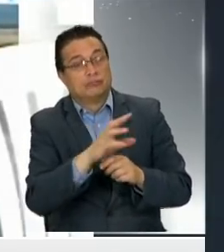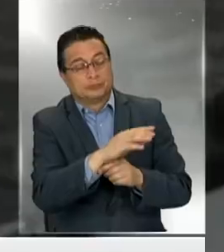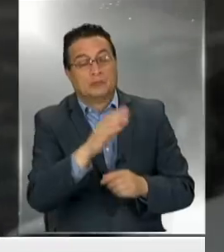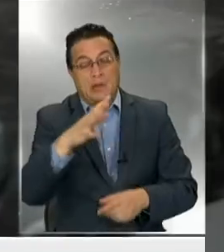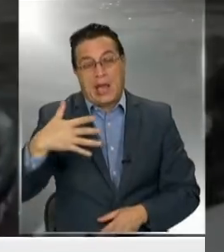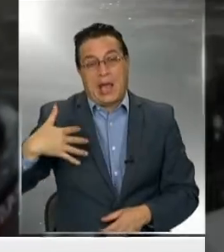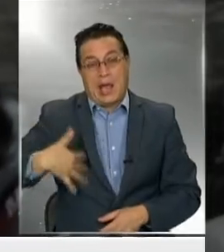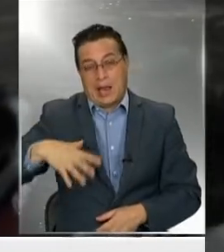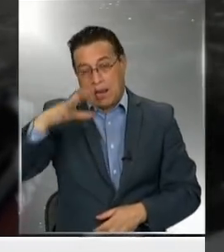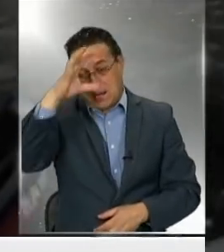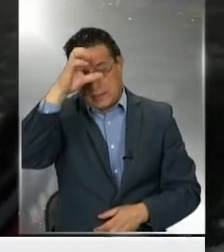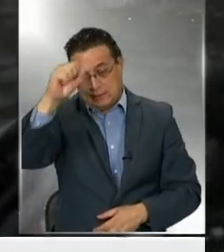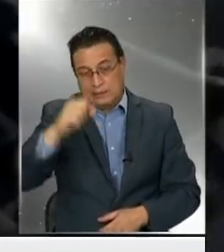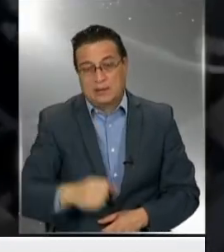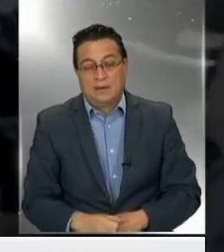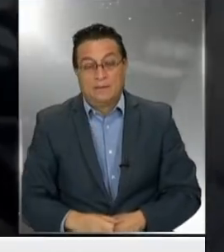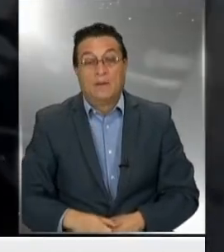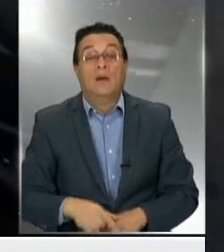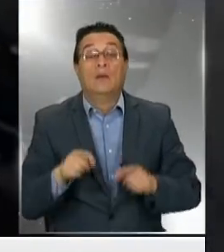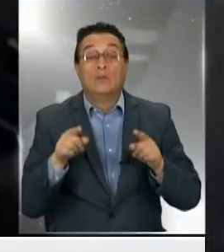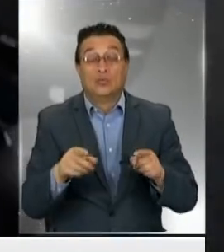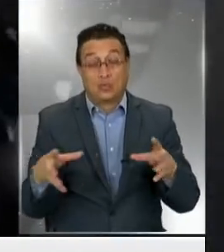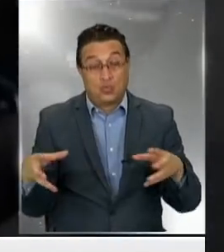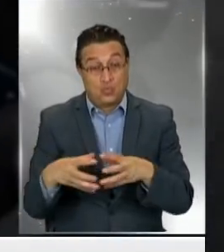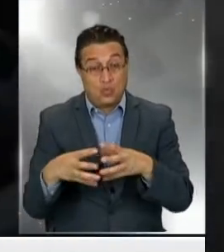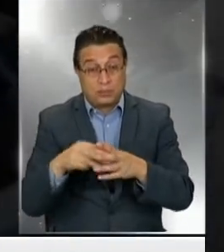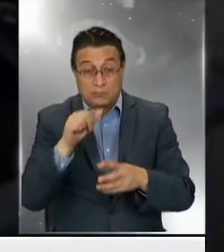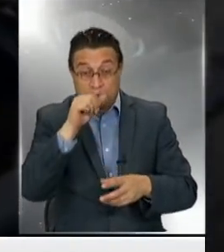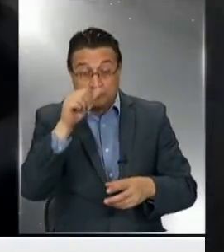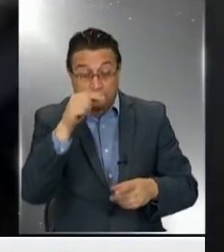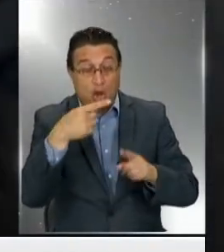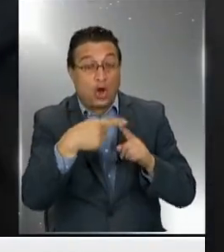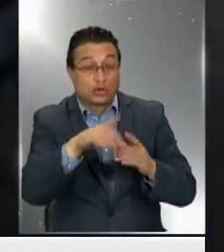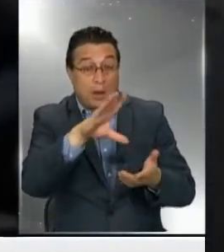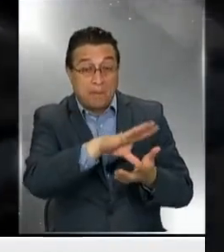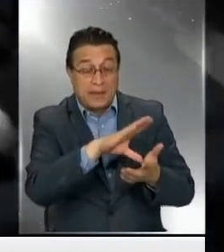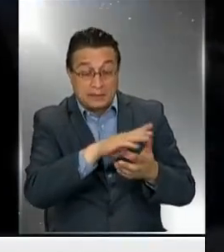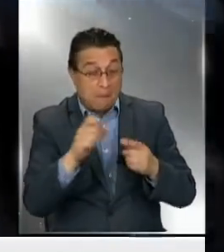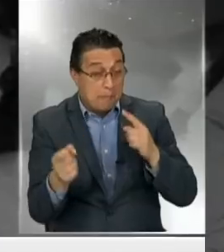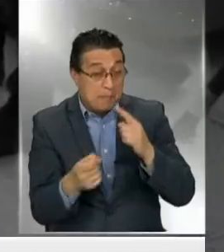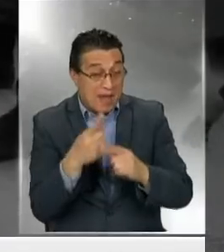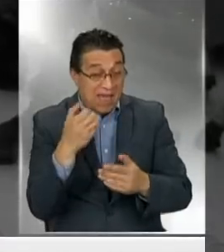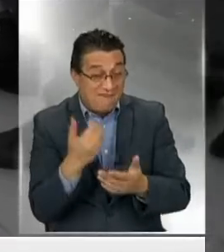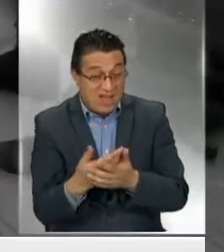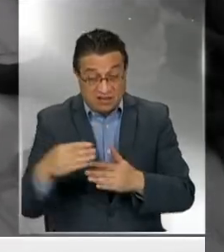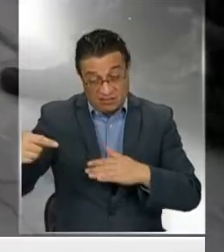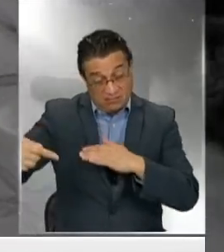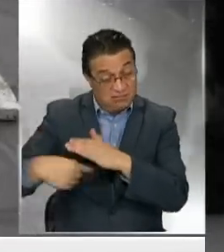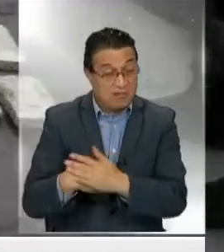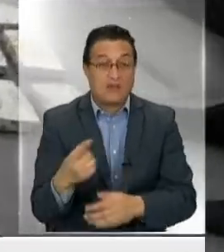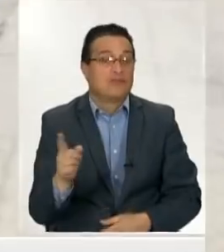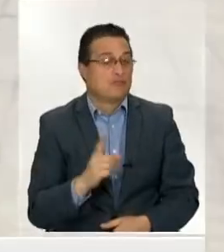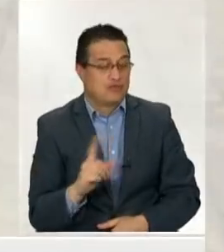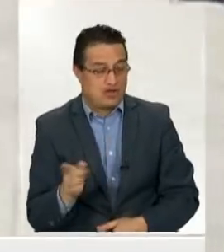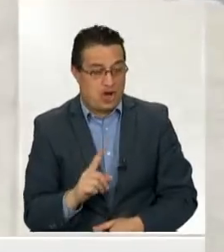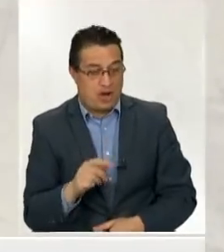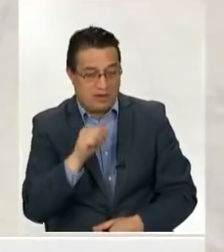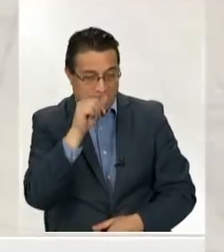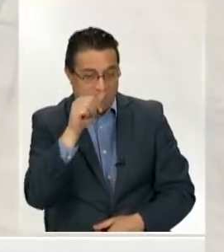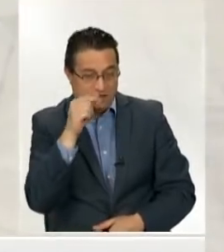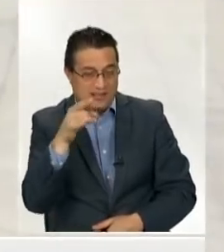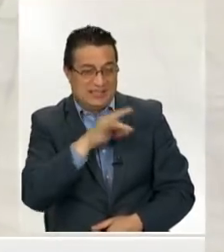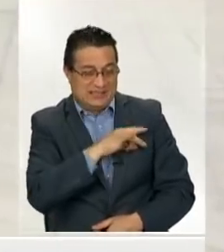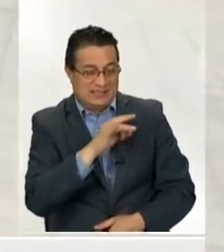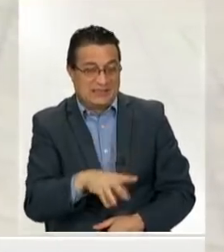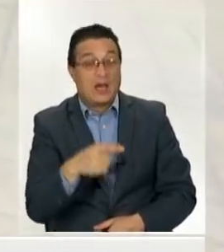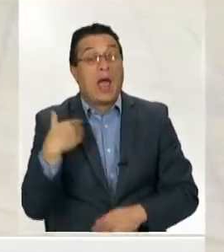argentino. No sería la primera ocasión en que grupos narcos transnacionales intentan internar grandes cantidades de droga a Chile. El año pasado,